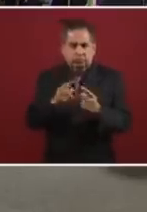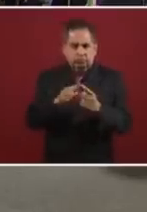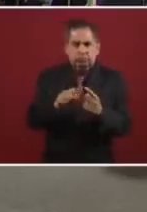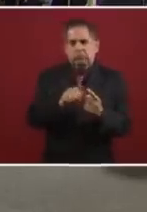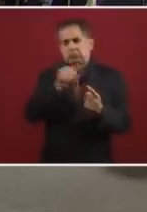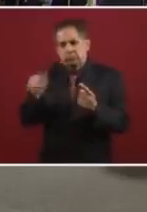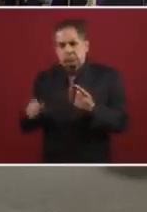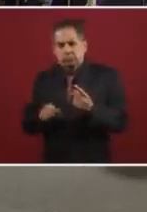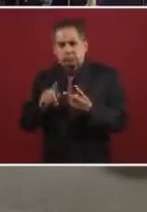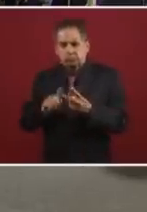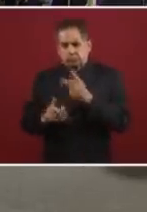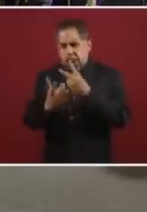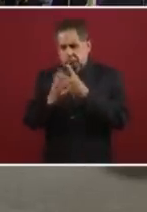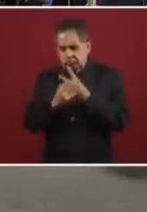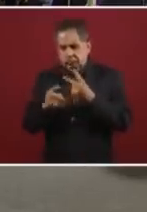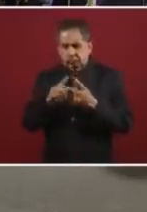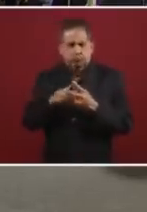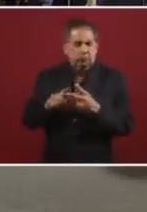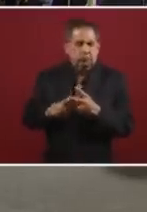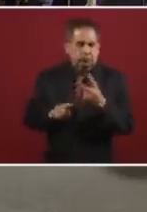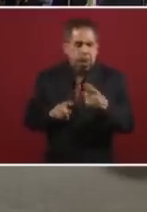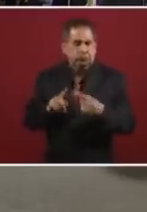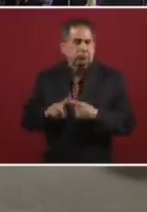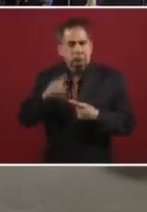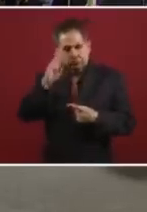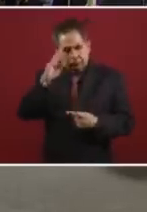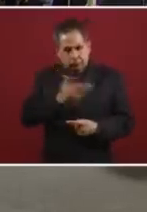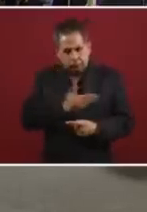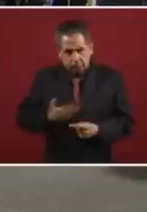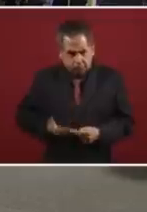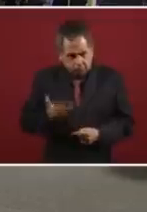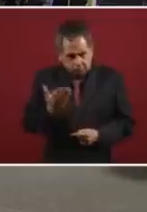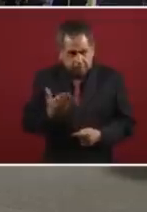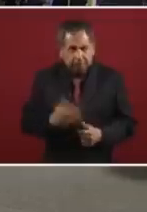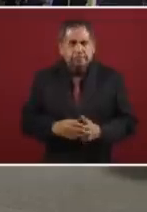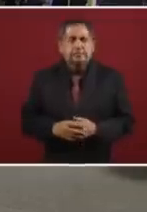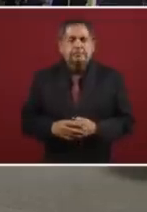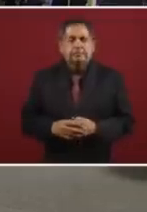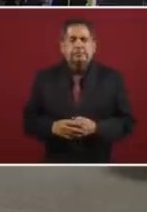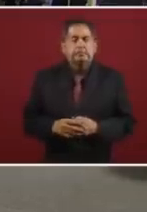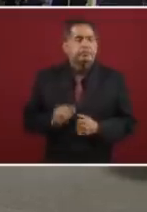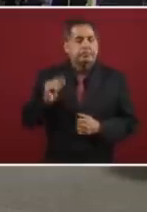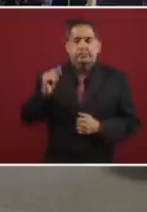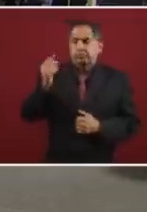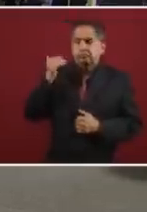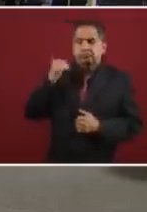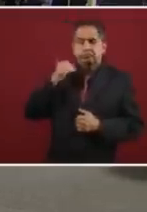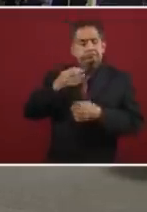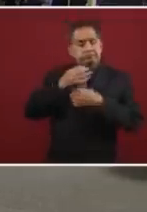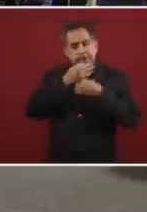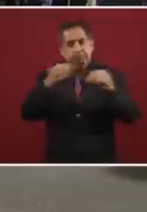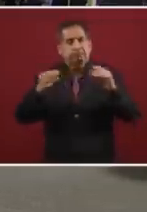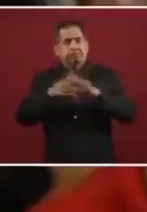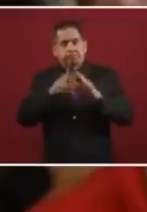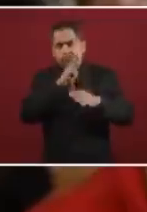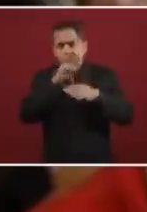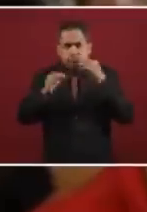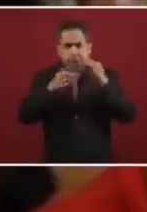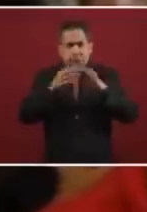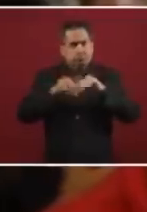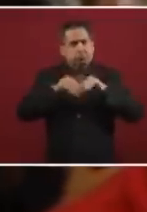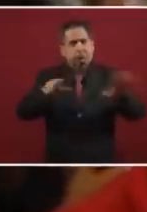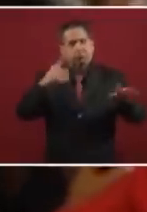posteriormente a ver si me lo permite señor presidente se acaban de anunciar puras buenas noticias para el